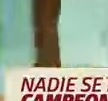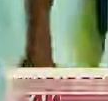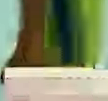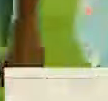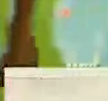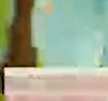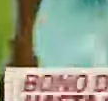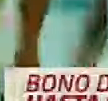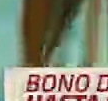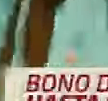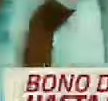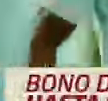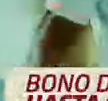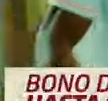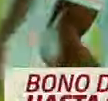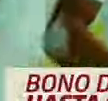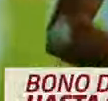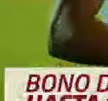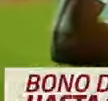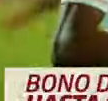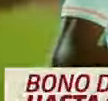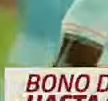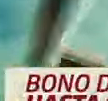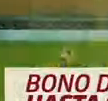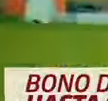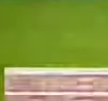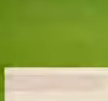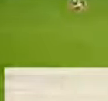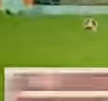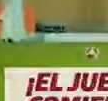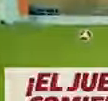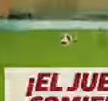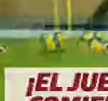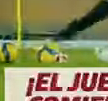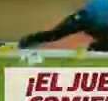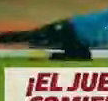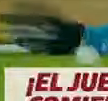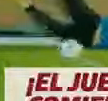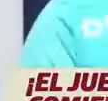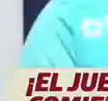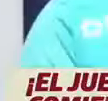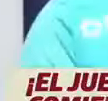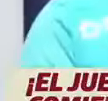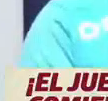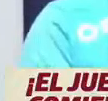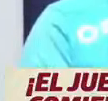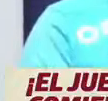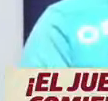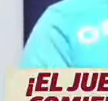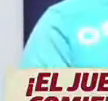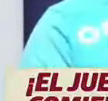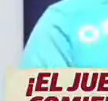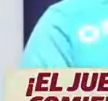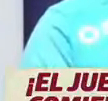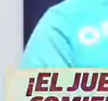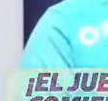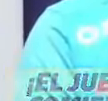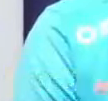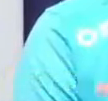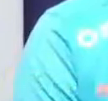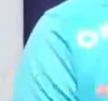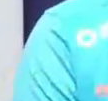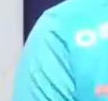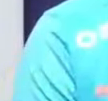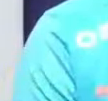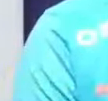a octavos de final, ya que nadie quiere sacar calculadora. No hacemos matemáticas todavía, hoy lo que nos dice la realidad es que tenemos